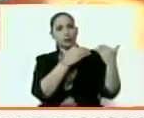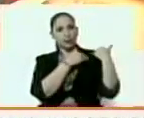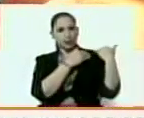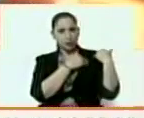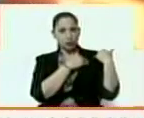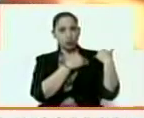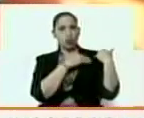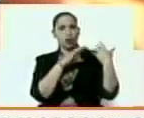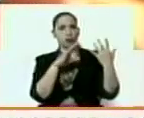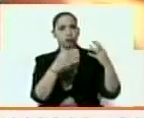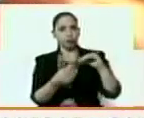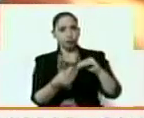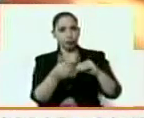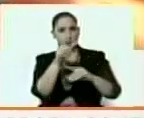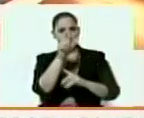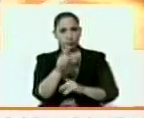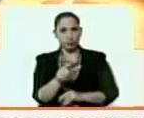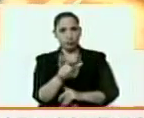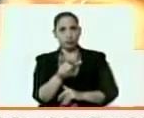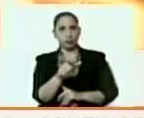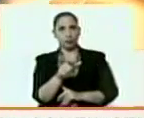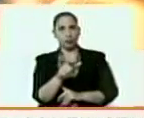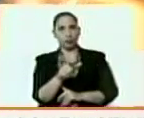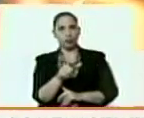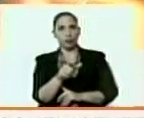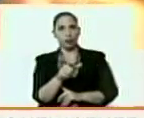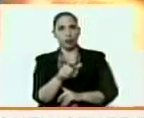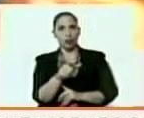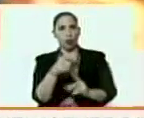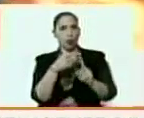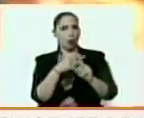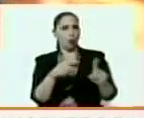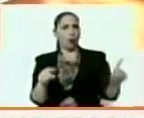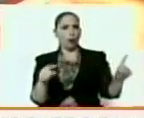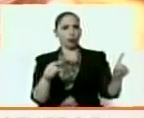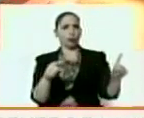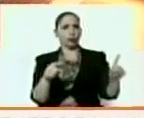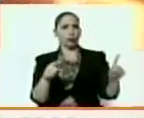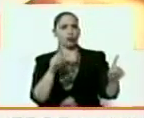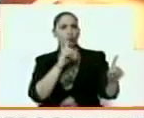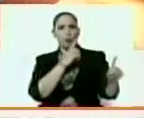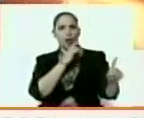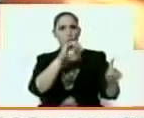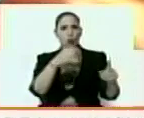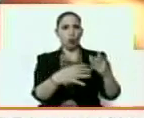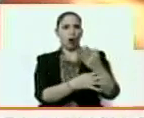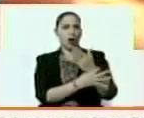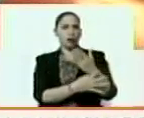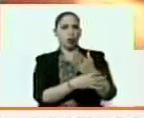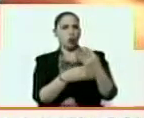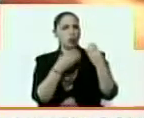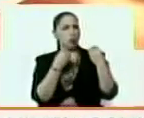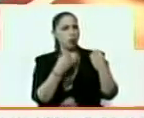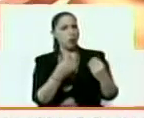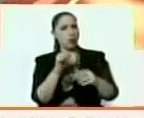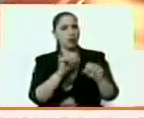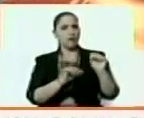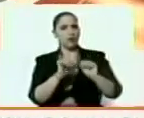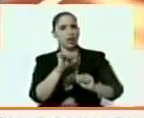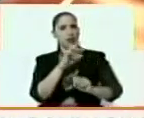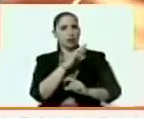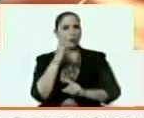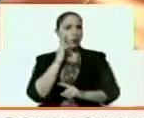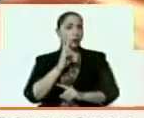del procurador de Venezuela, sino a este pseudo procurador nombrado por Guaidó, entonces ¿cómo se defiende la